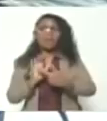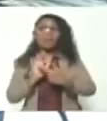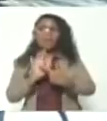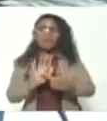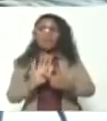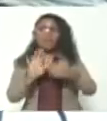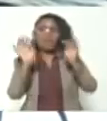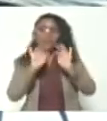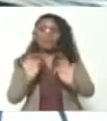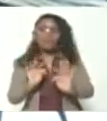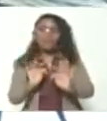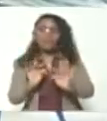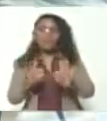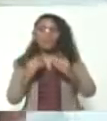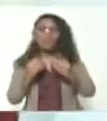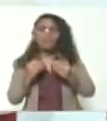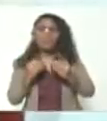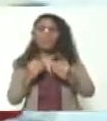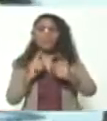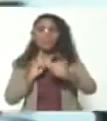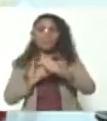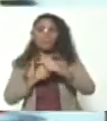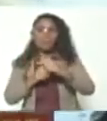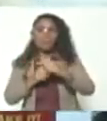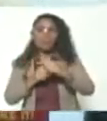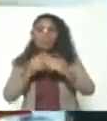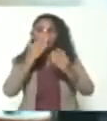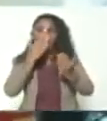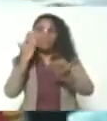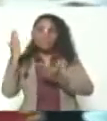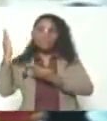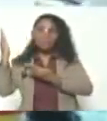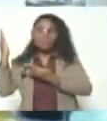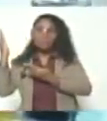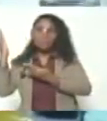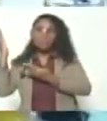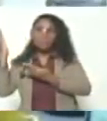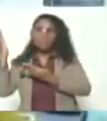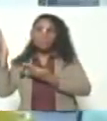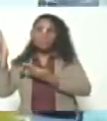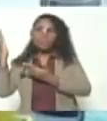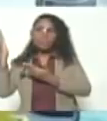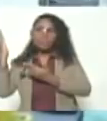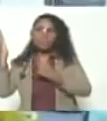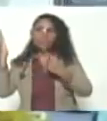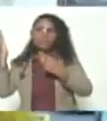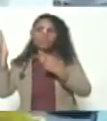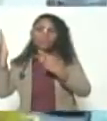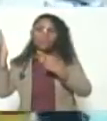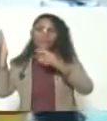del tisionato de cobalto para determinar su pureza. Correcto. No obstante, 30 gramos de esto, que